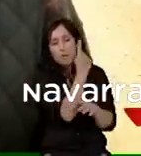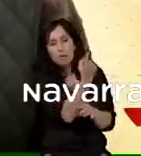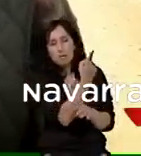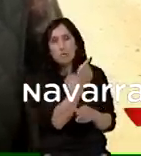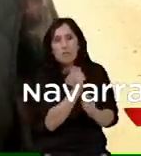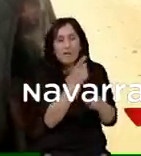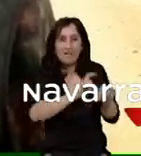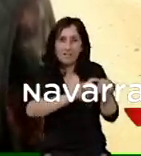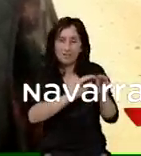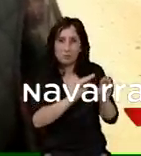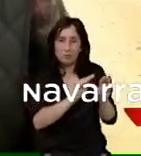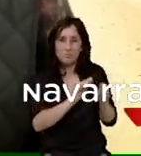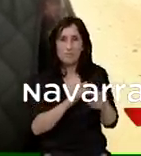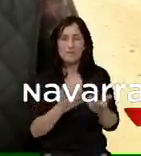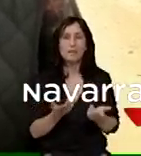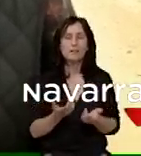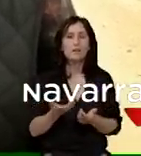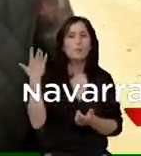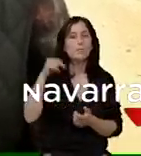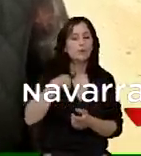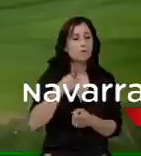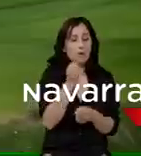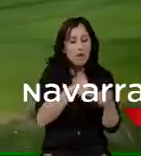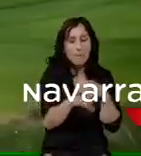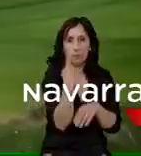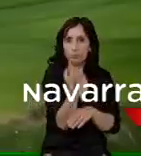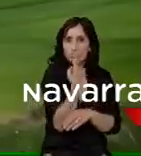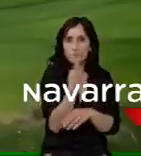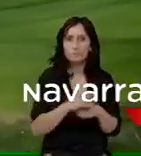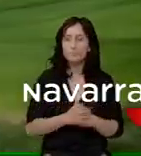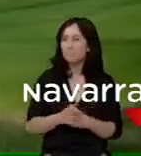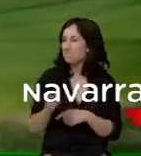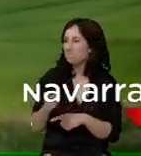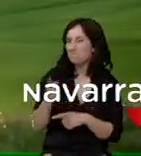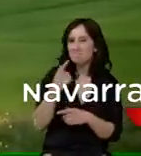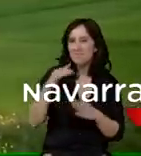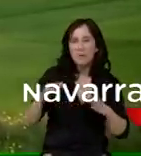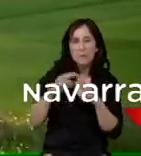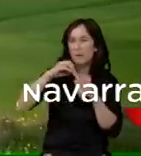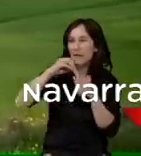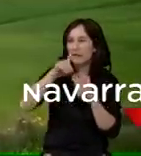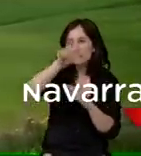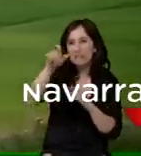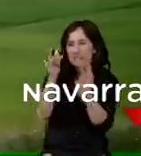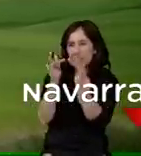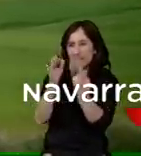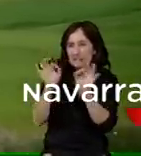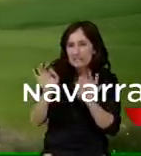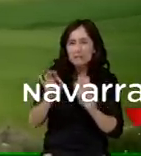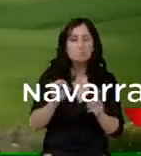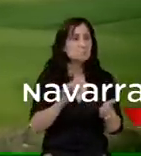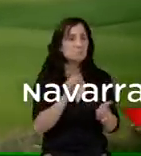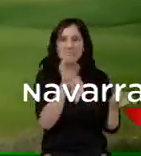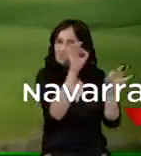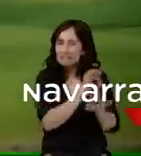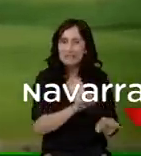he pasado miles y miles de horas en el campo, no solo. ¿No veías a nadie en las Bardenás? Algunos días a nadie, absolutamente a